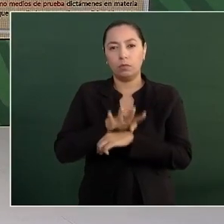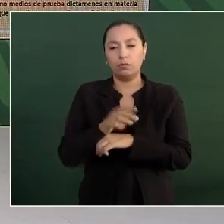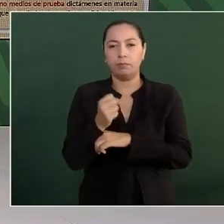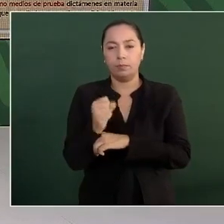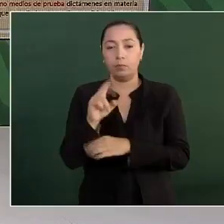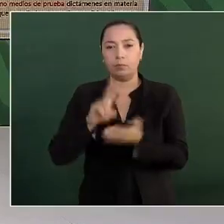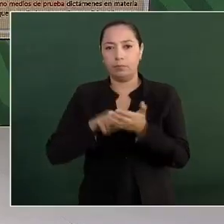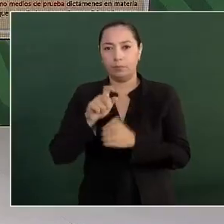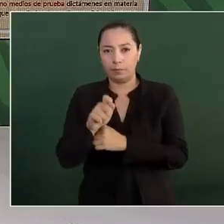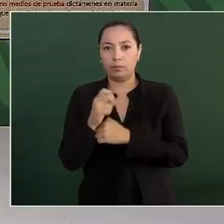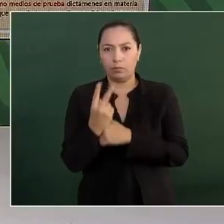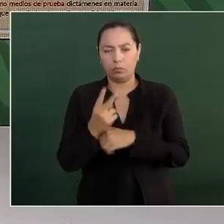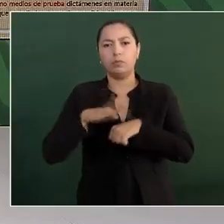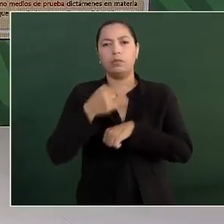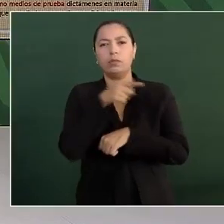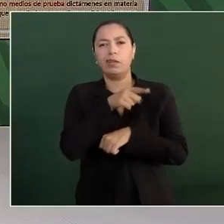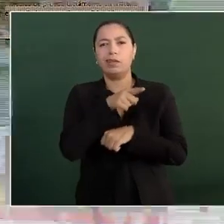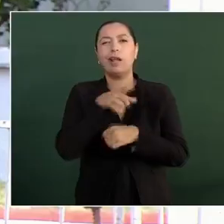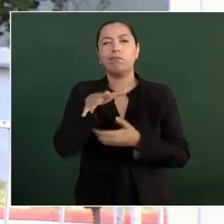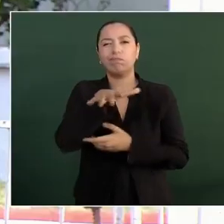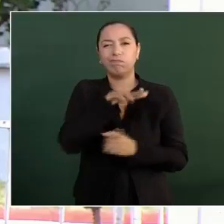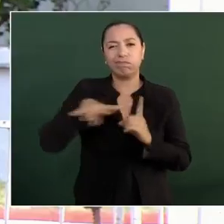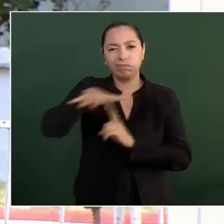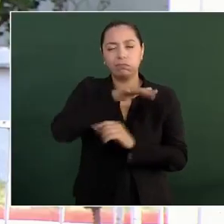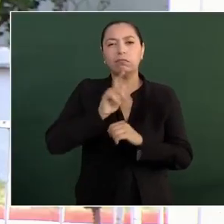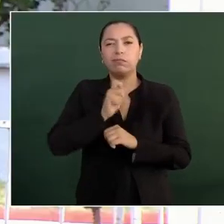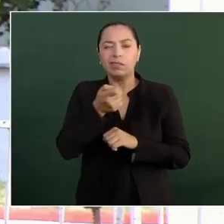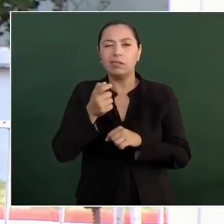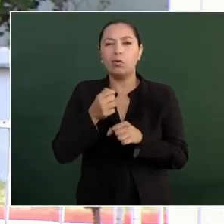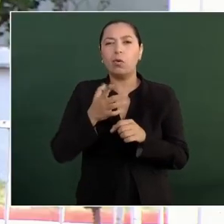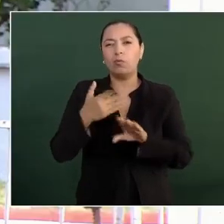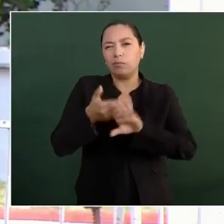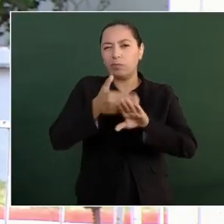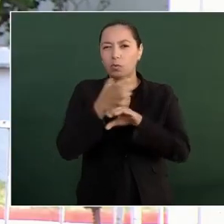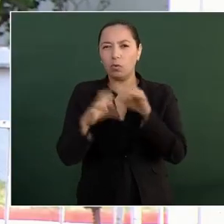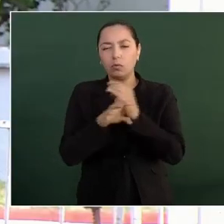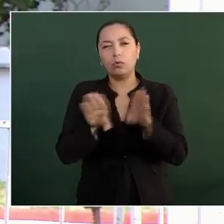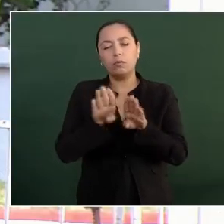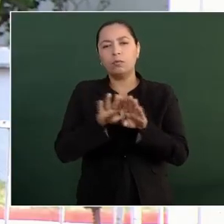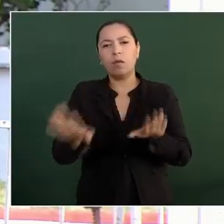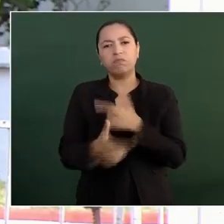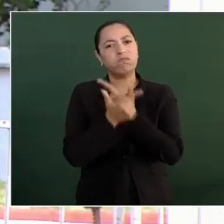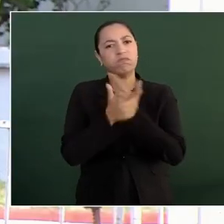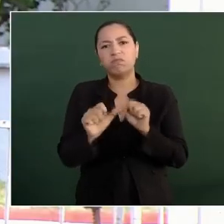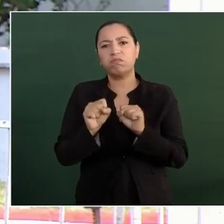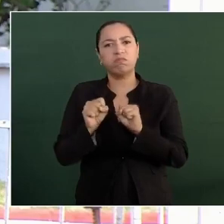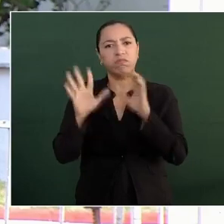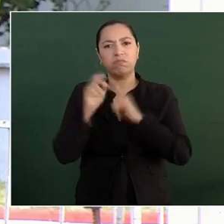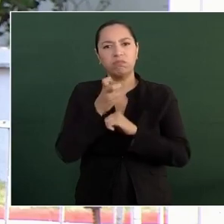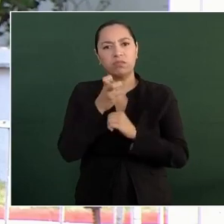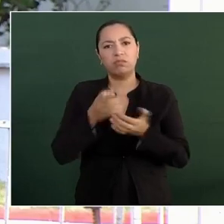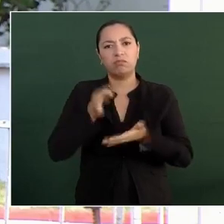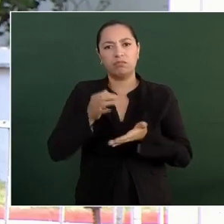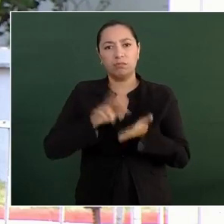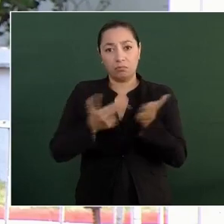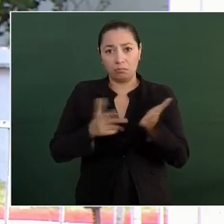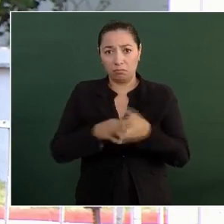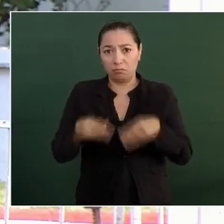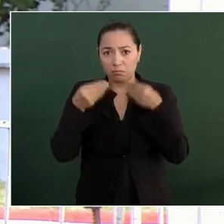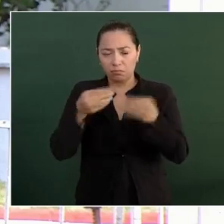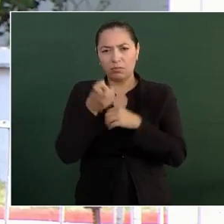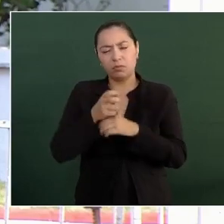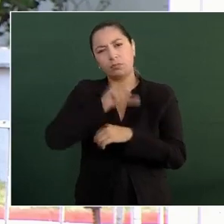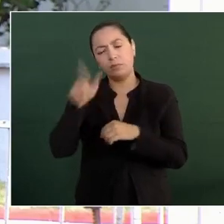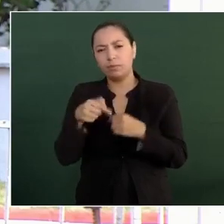2022 por delitos ambientales, ordenando su absoluta e inmediata libertad. Esta determinación después fue confirmada por